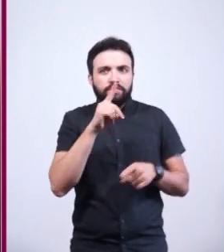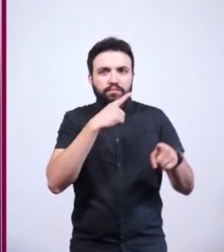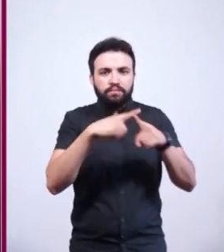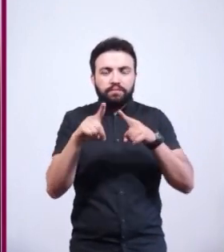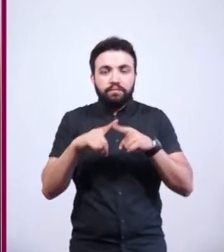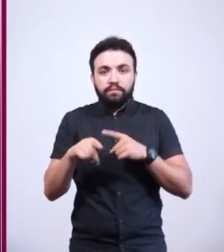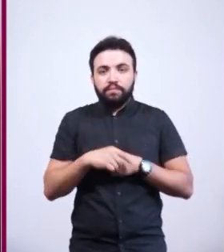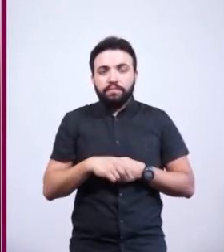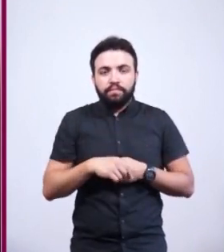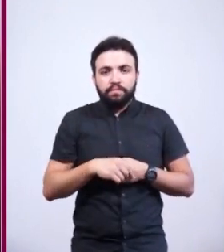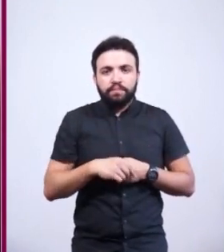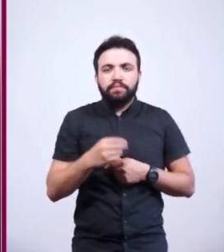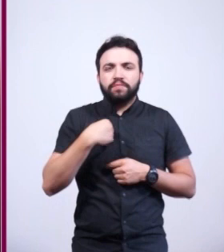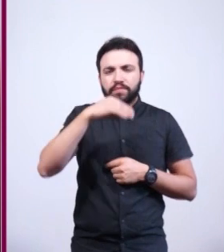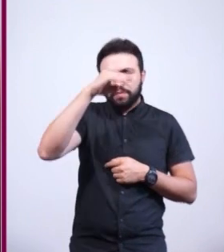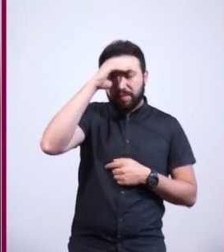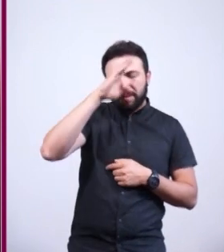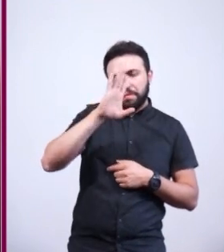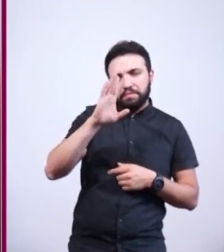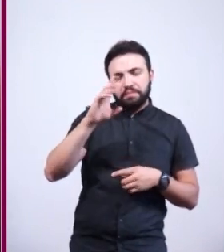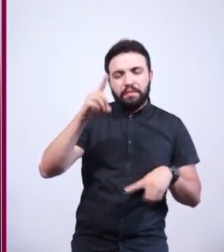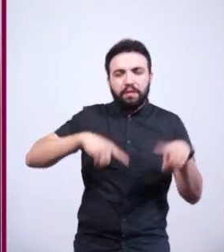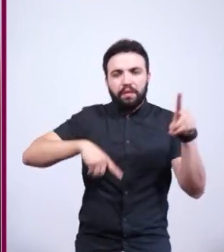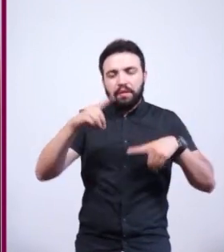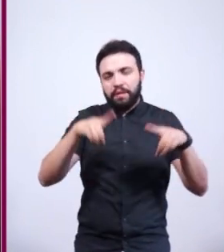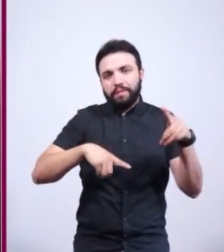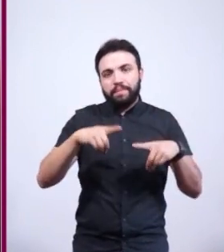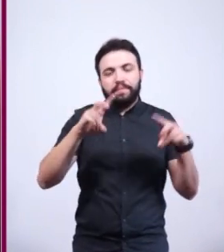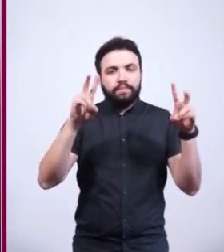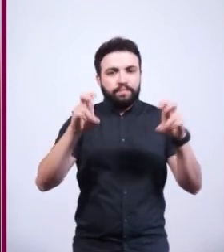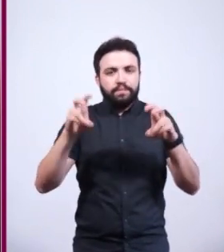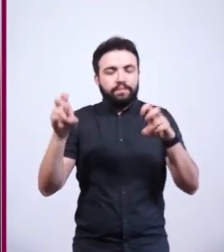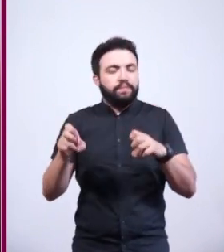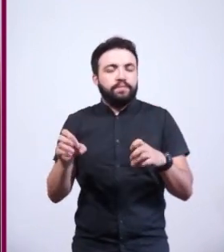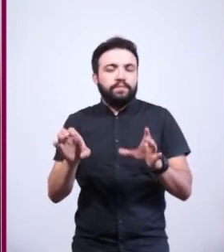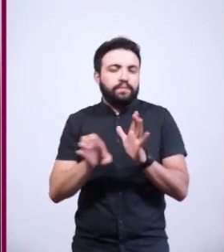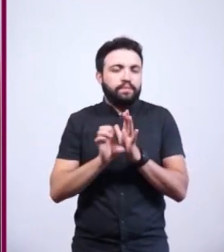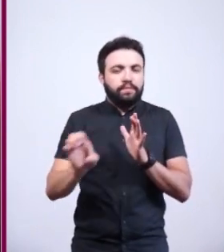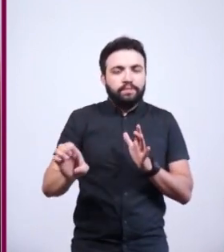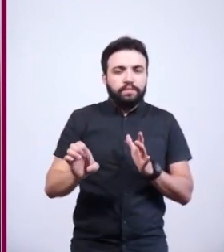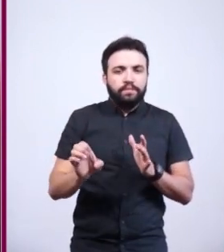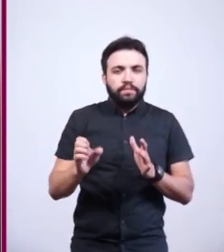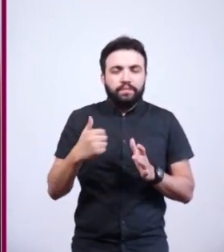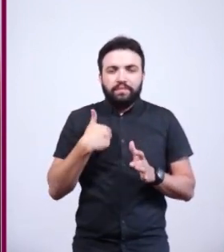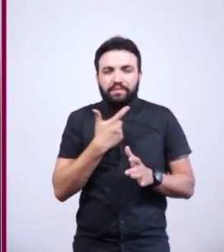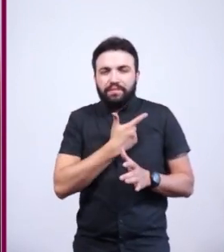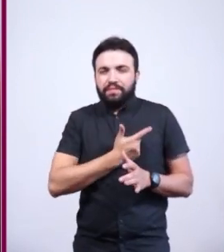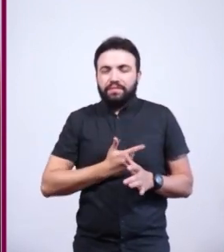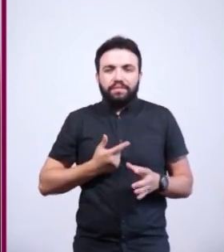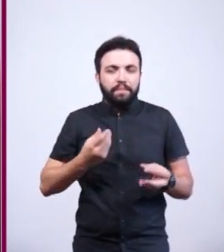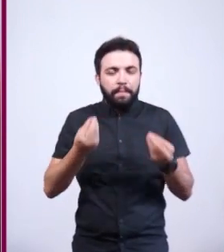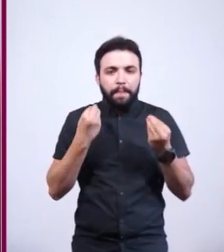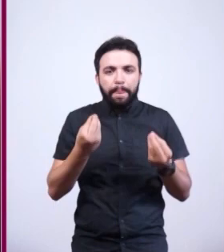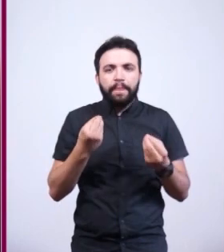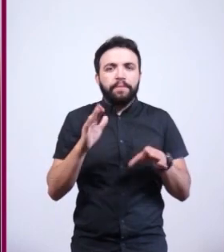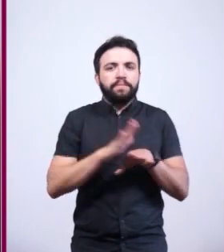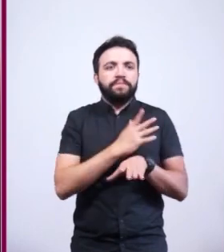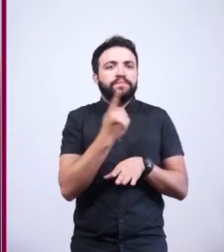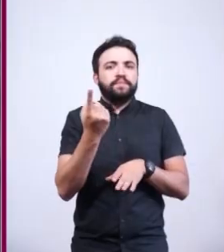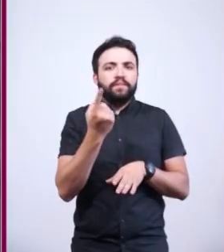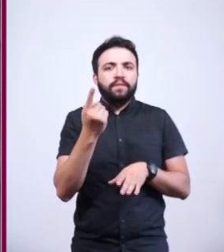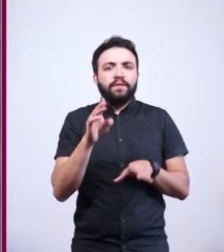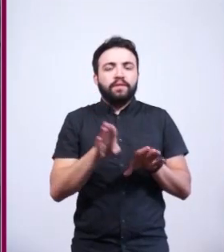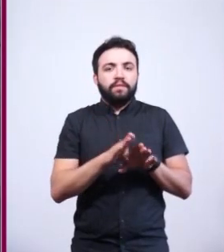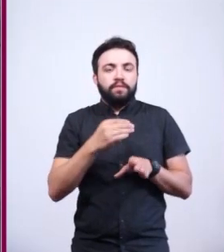Decido dependiendo del tema. Por ejemplo, una pieza que también me gusta mucho por la decisión que